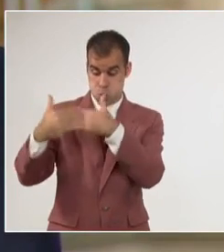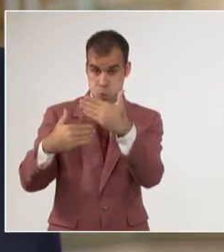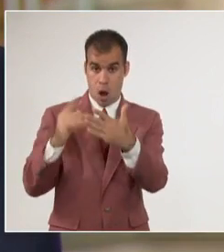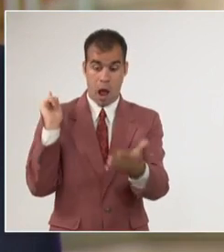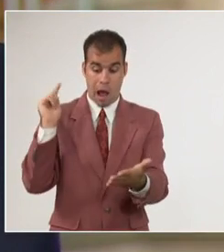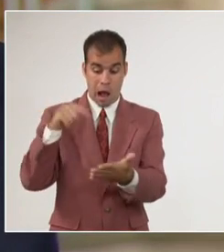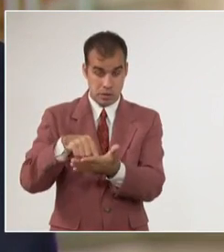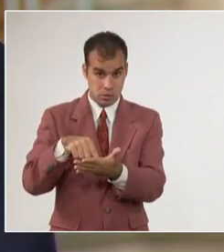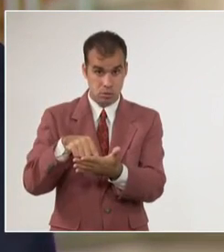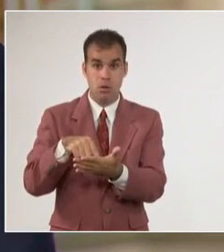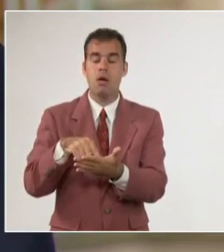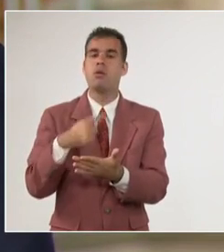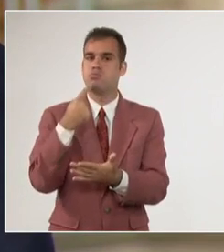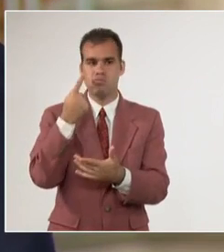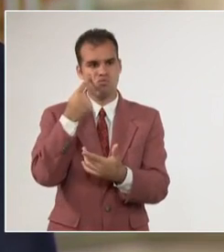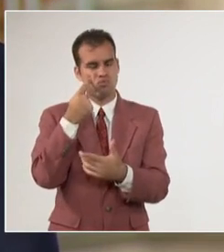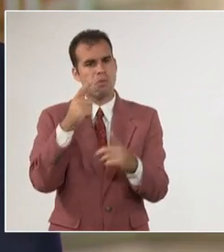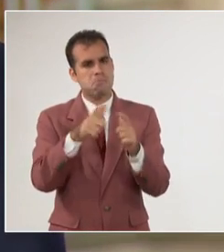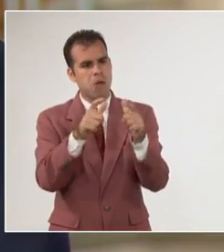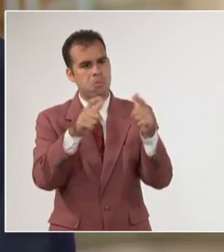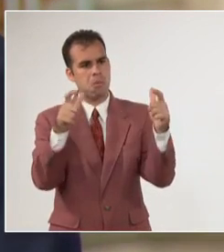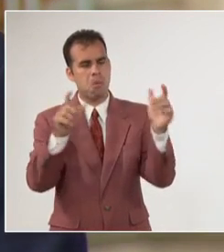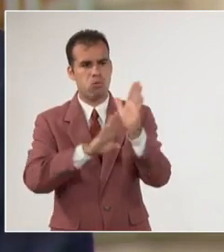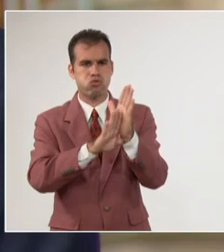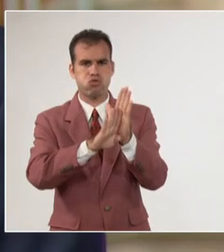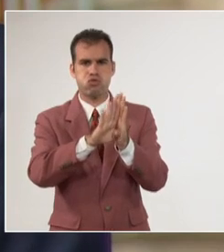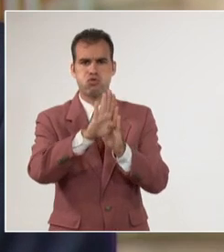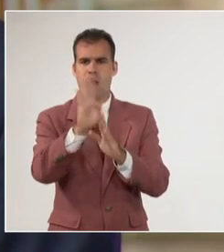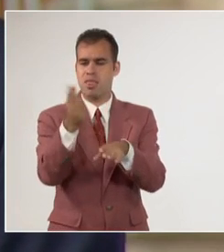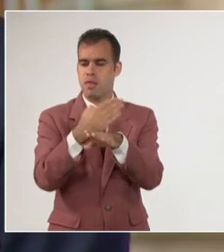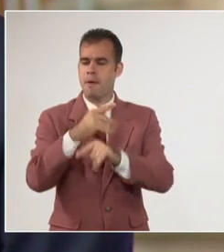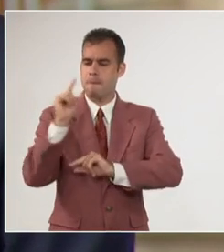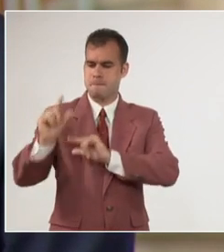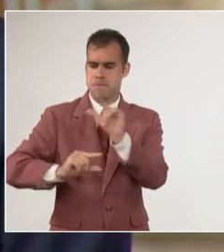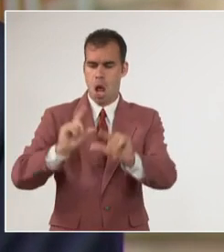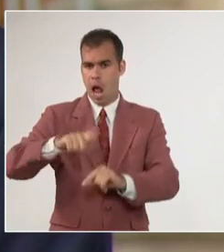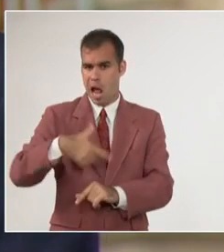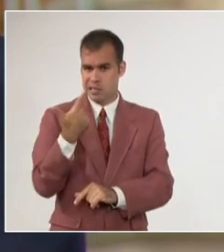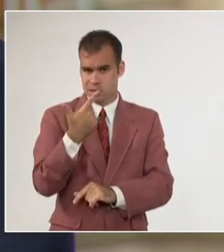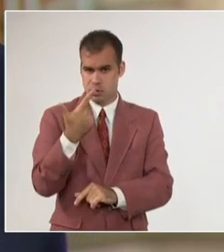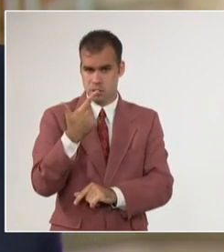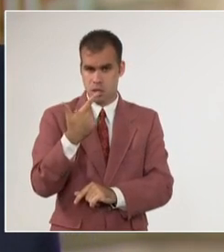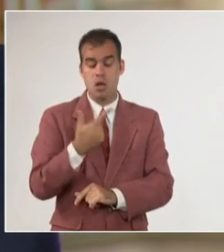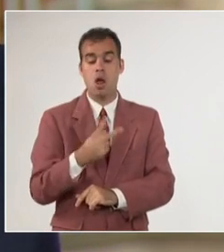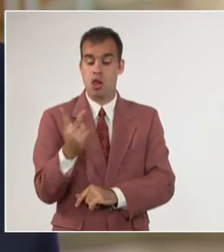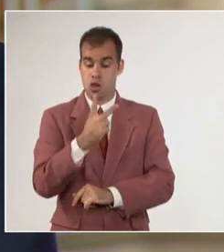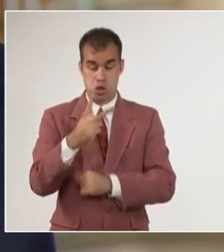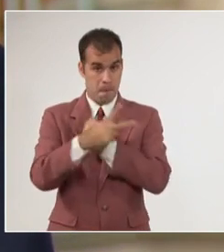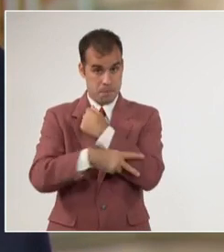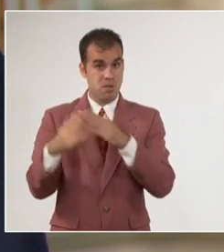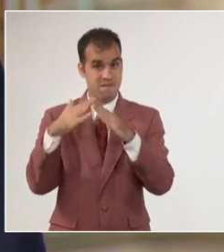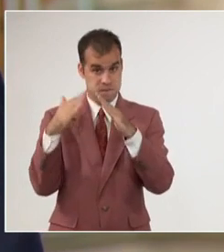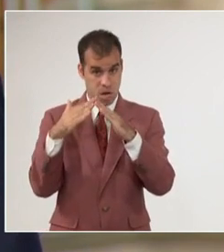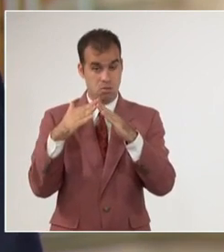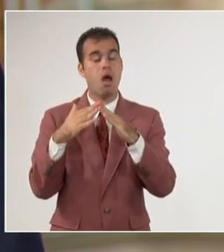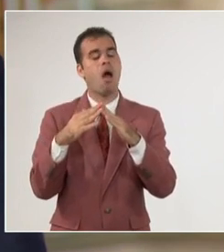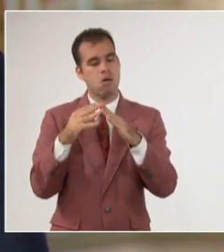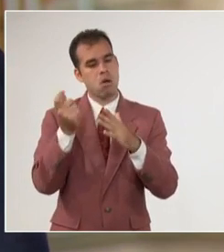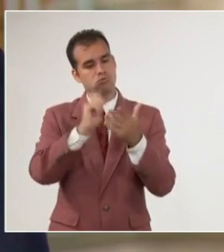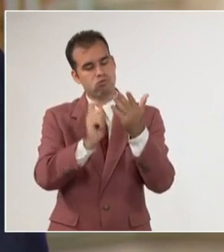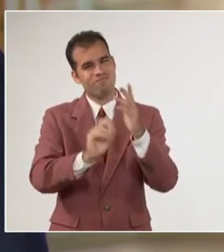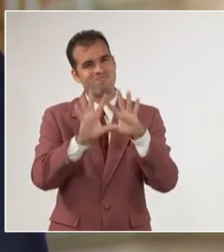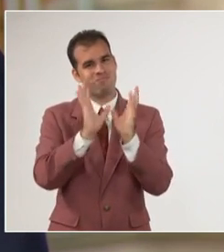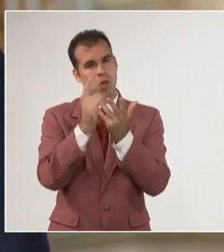común levantado por una infinita lista de prestigiosos intelectuales y artistas de ambas naciones. Nos unen la